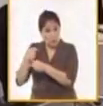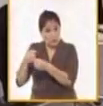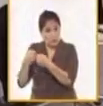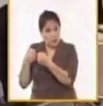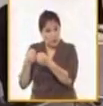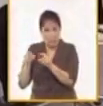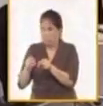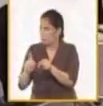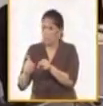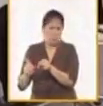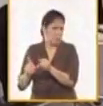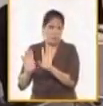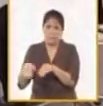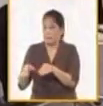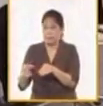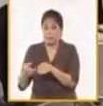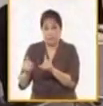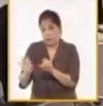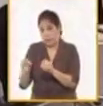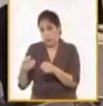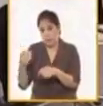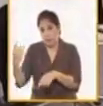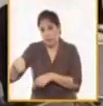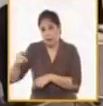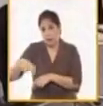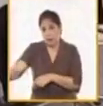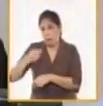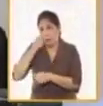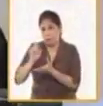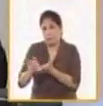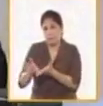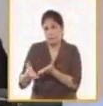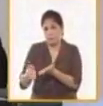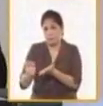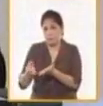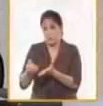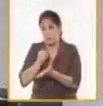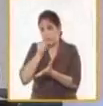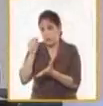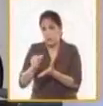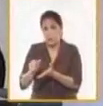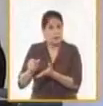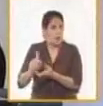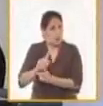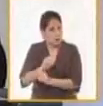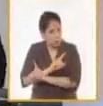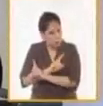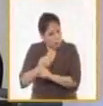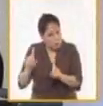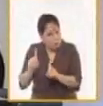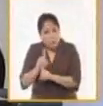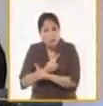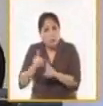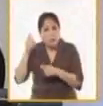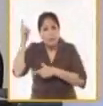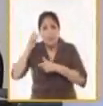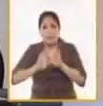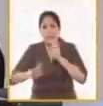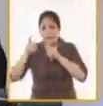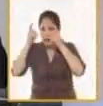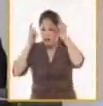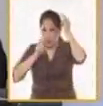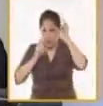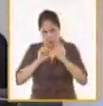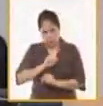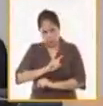medios afines con la revolución bolivariana, ni siquiera periodistas que no son chavistas, que nunca lo